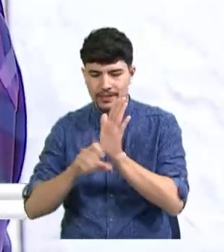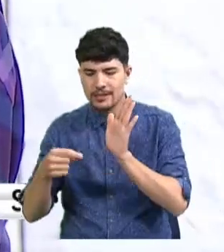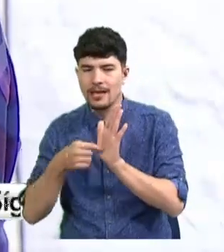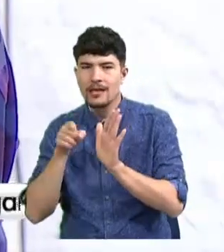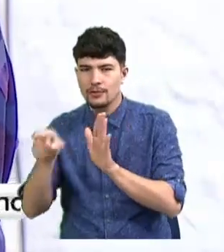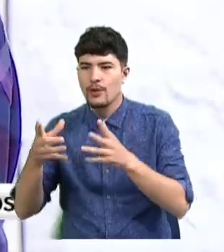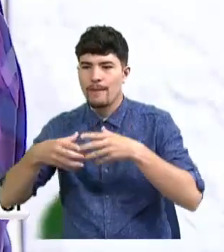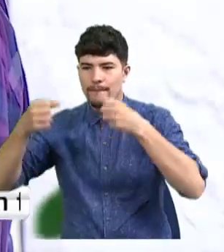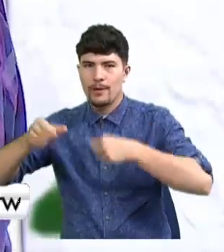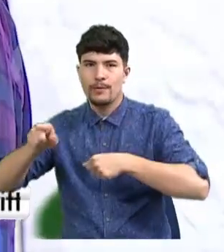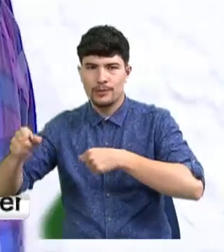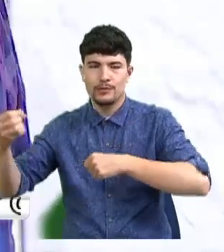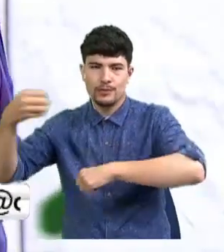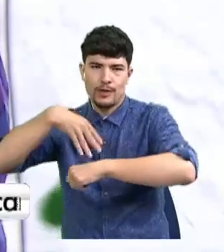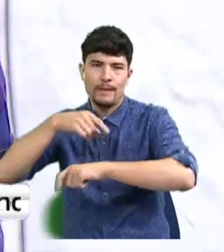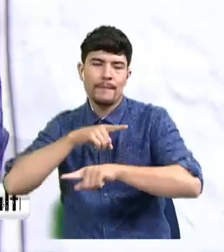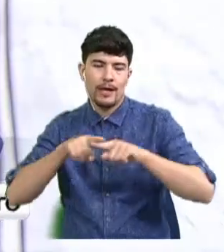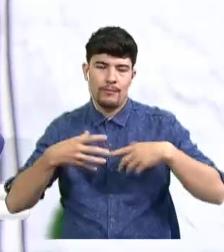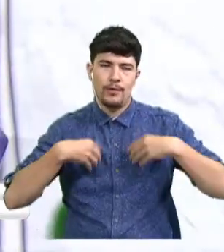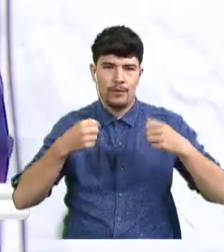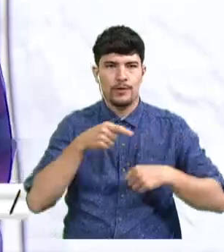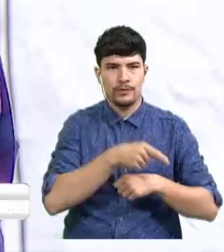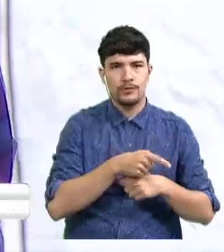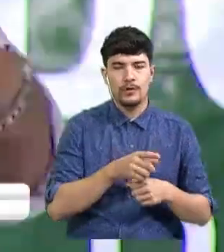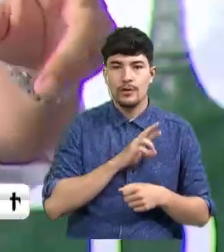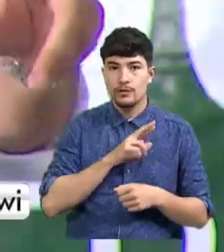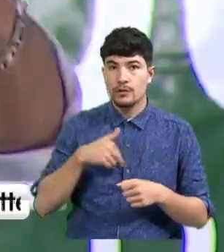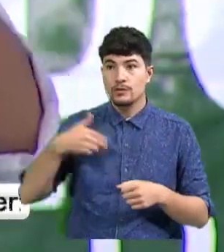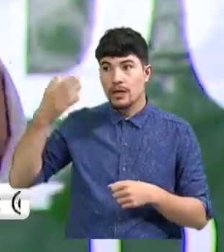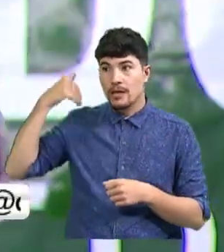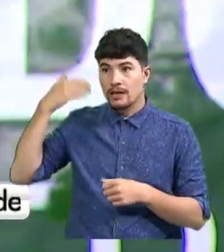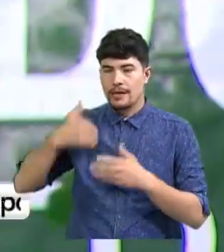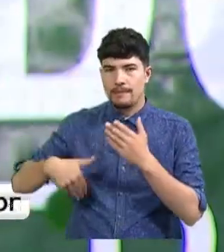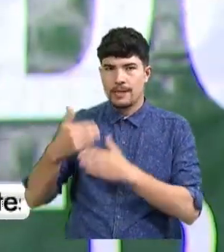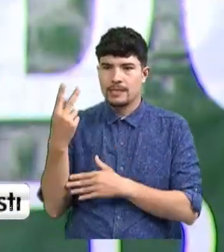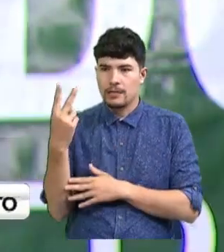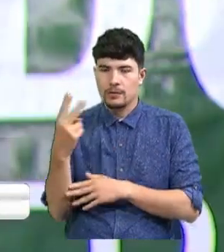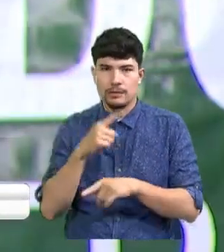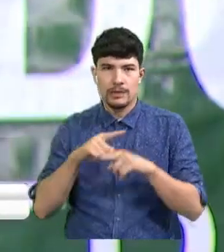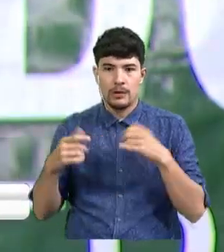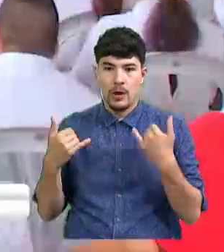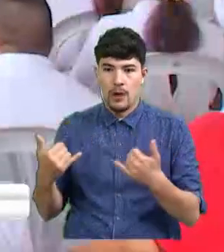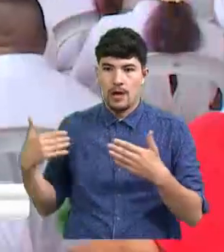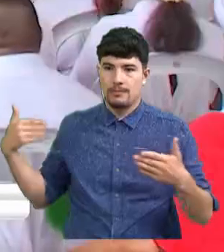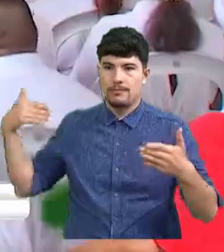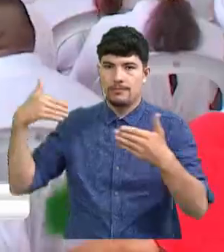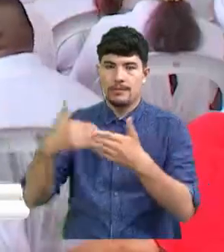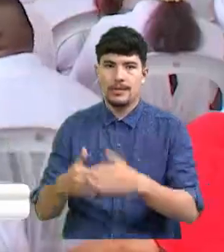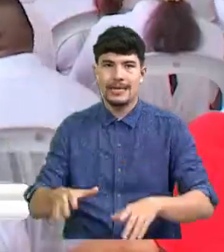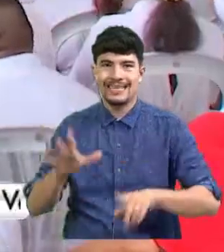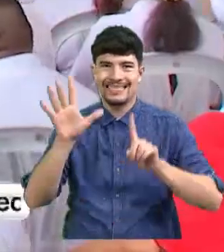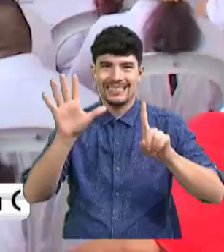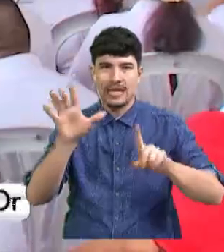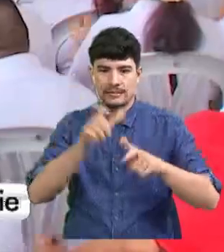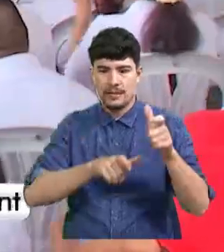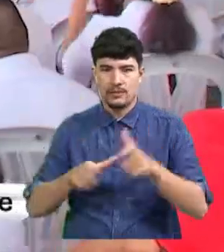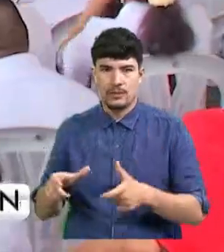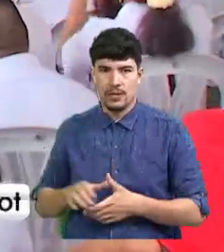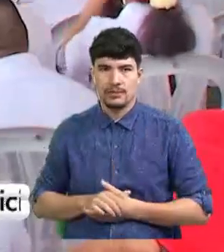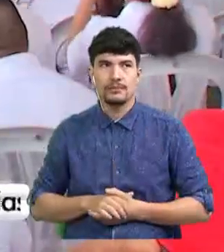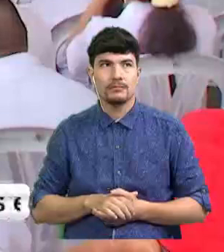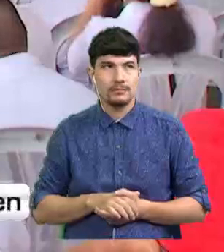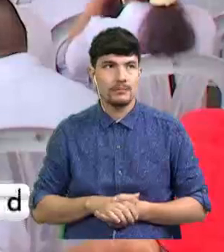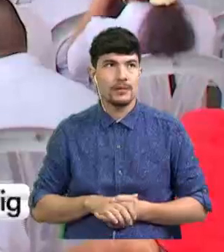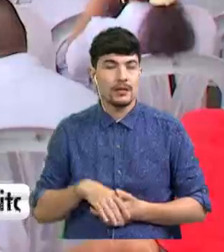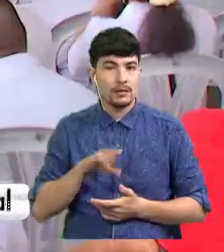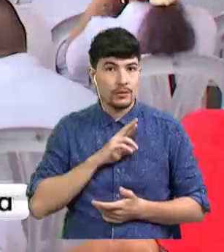6 empleados. Empezamos con 2, pero ya tenemos 6 empleados. Mire, si le damos más impulso, eso es lo que pasa si los santandereanos compramos ese chocolate y